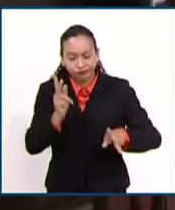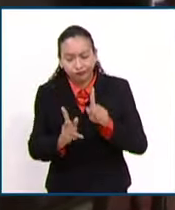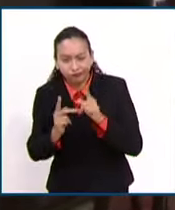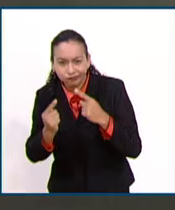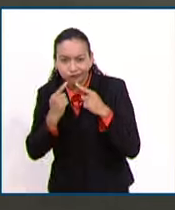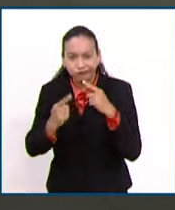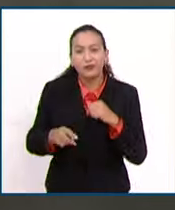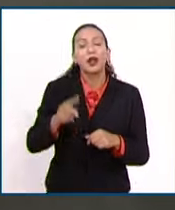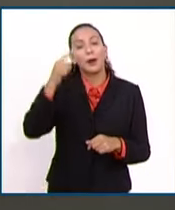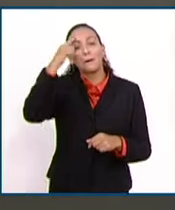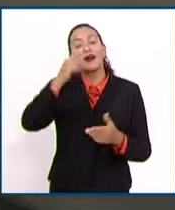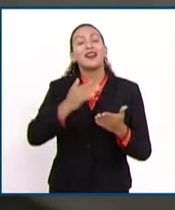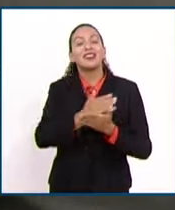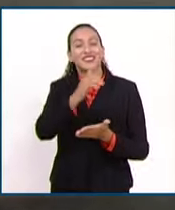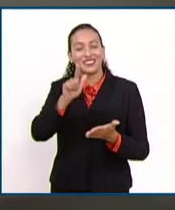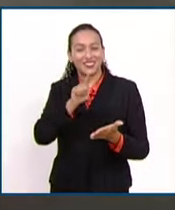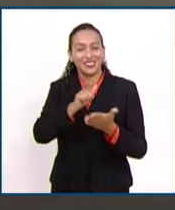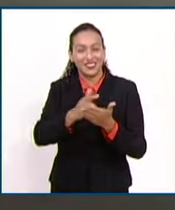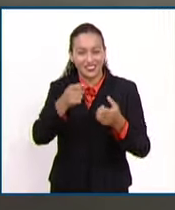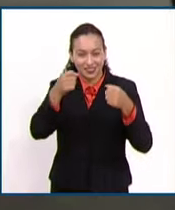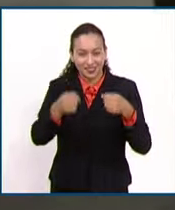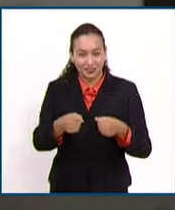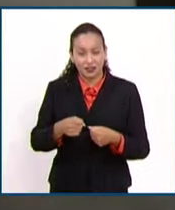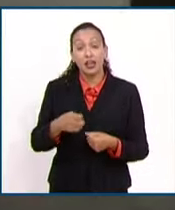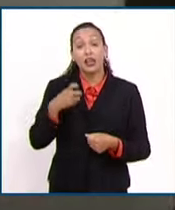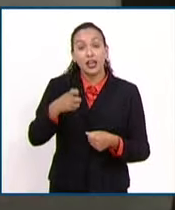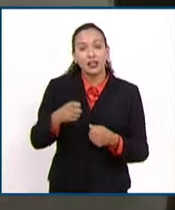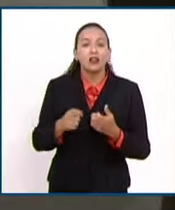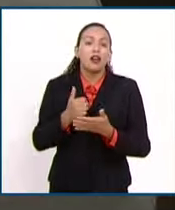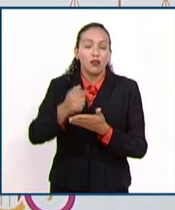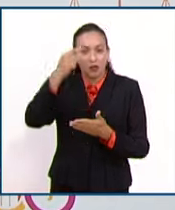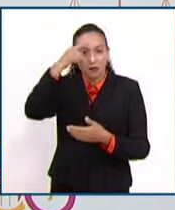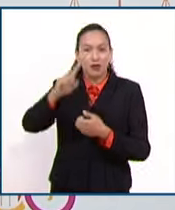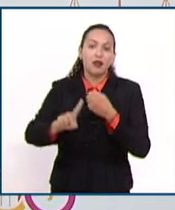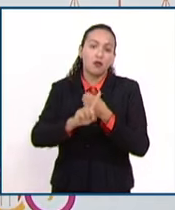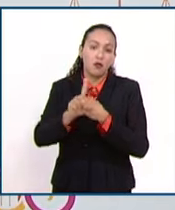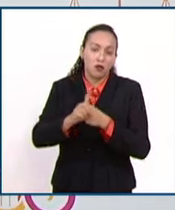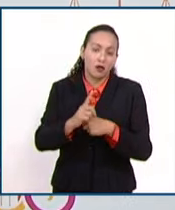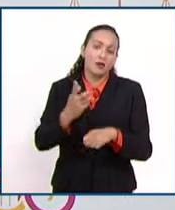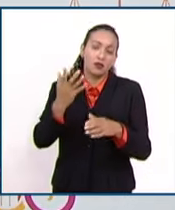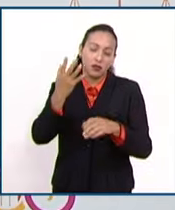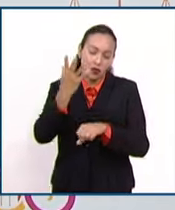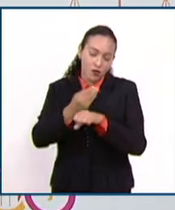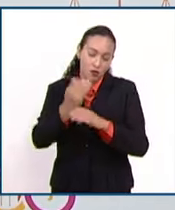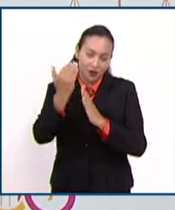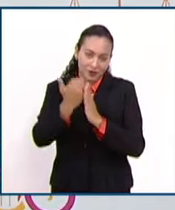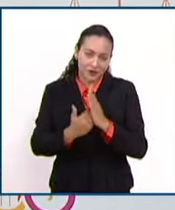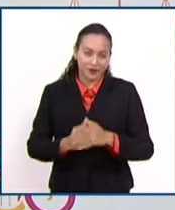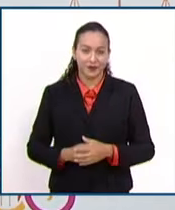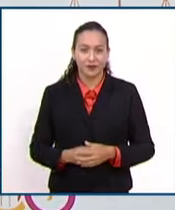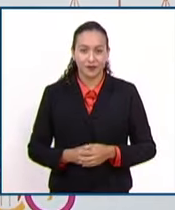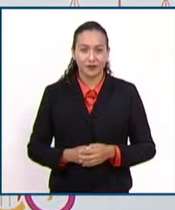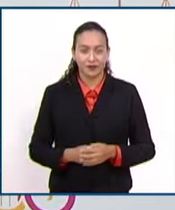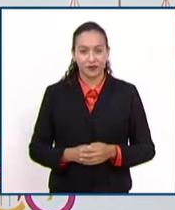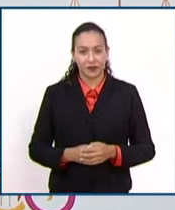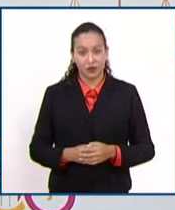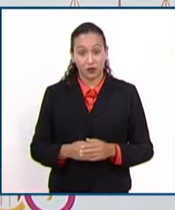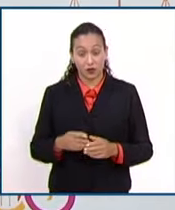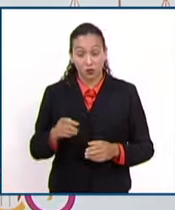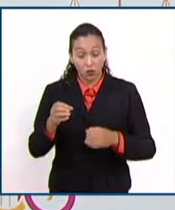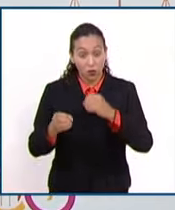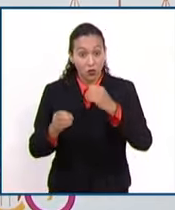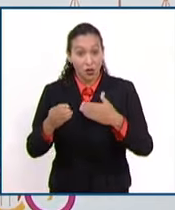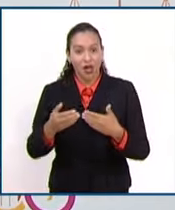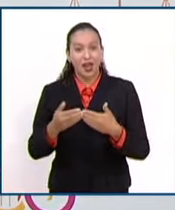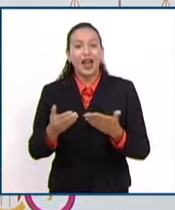prioritarios de seguridad y justicia con el fin de perfilar soluciones. El hecho de que la Corte abra sus